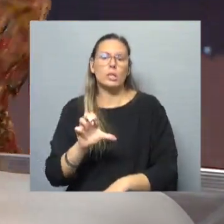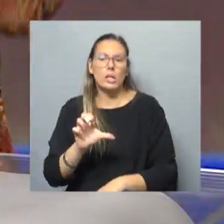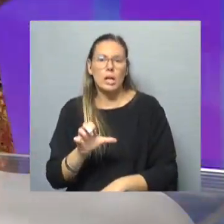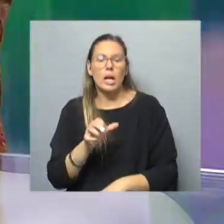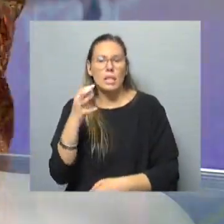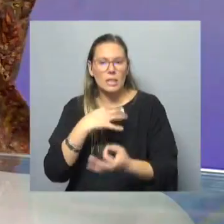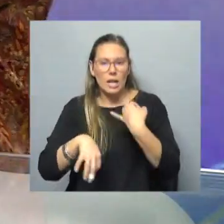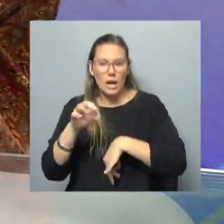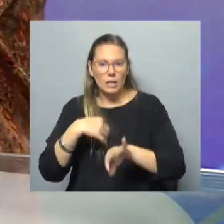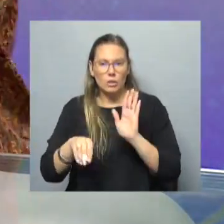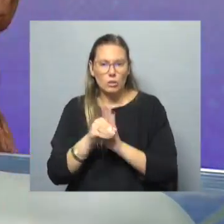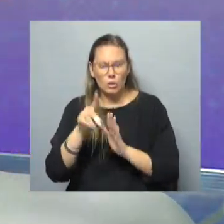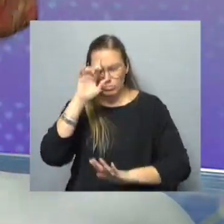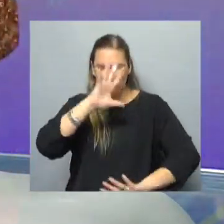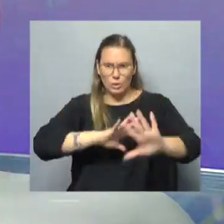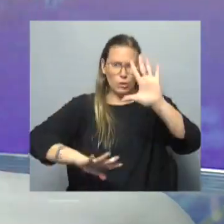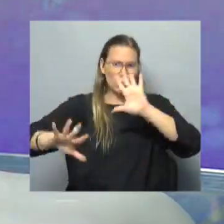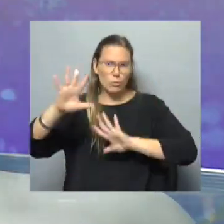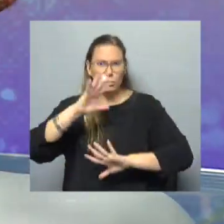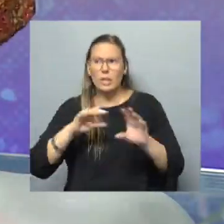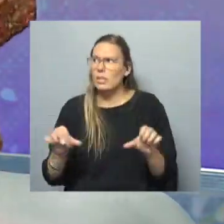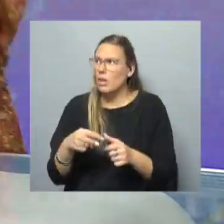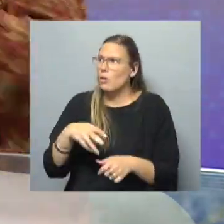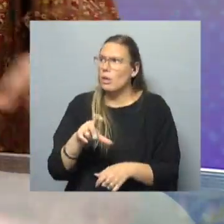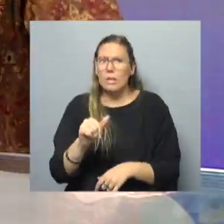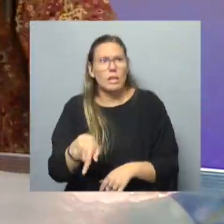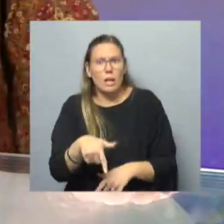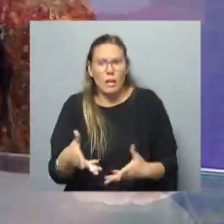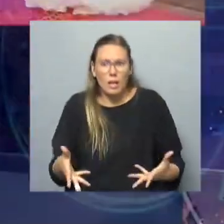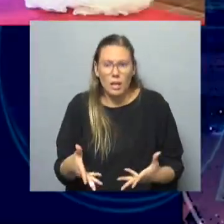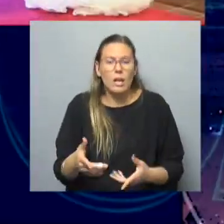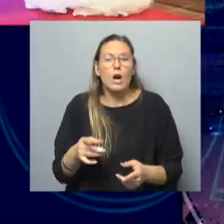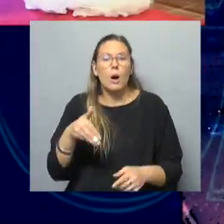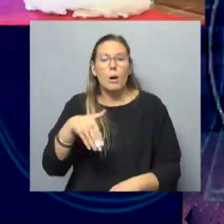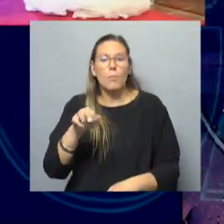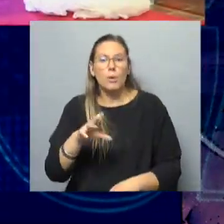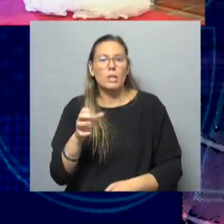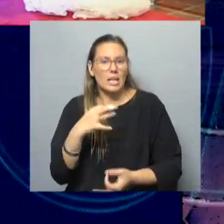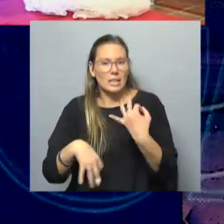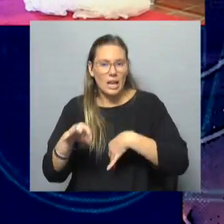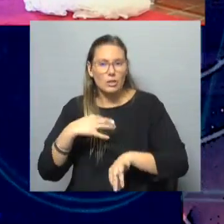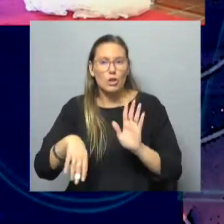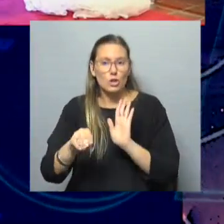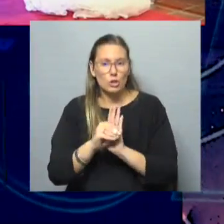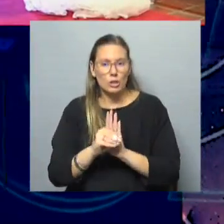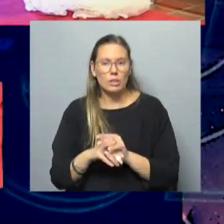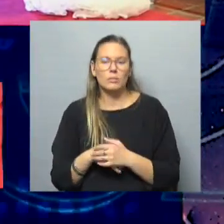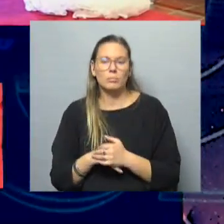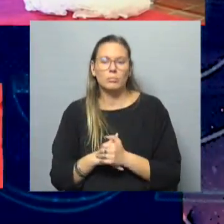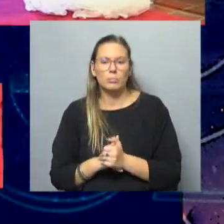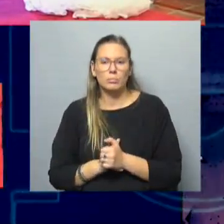Teatro Solís. Oye, estoy como con la cabeza. ¿Dónde estás, Noelia? Noelia. Bueno, nos vamos con Mori al Teatro Solís.